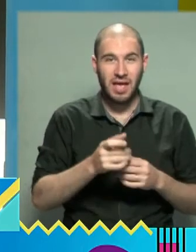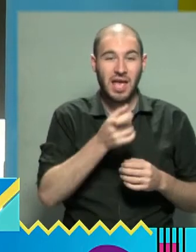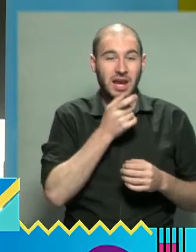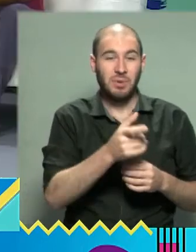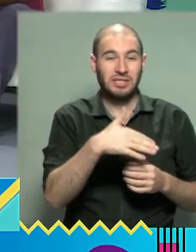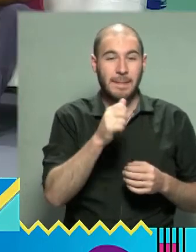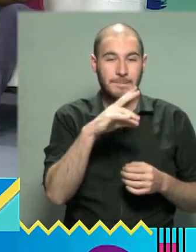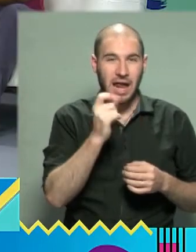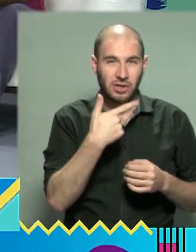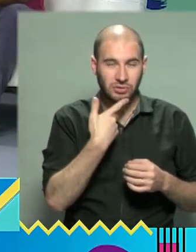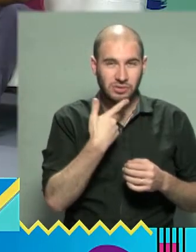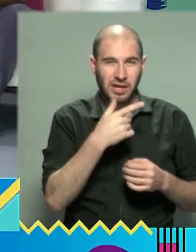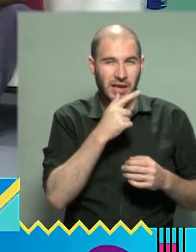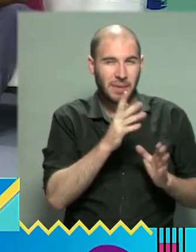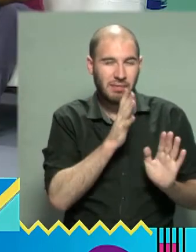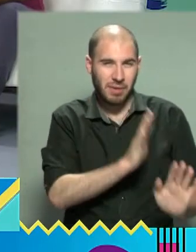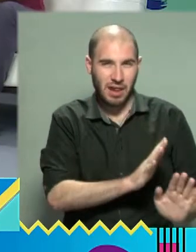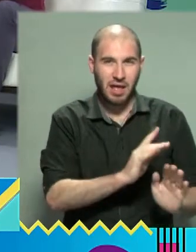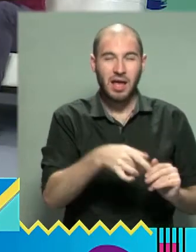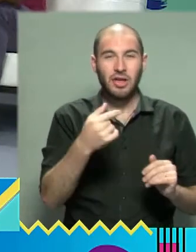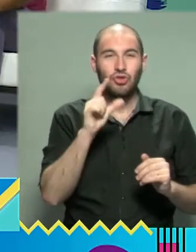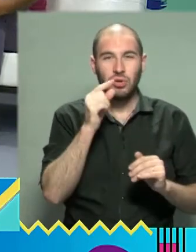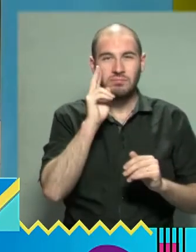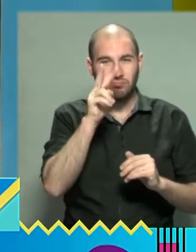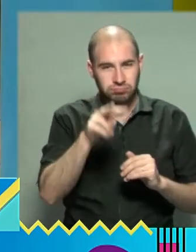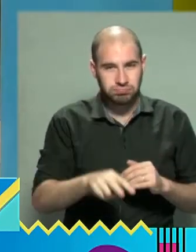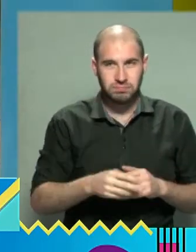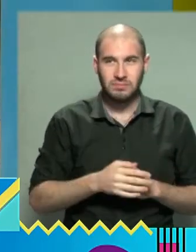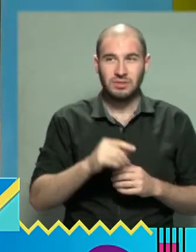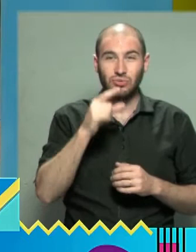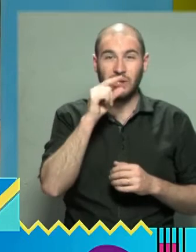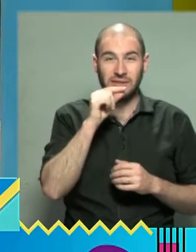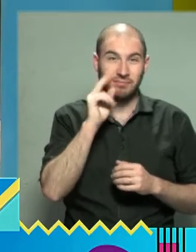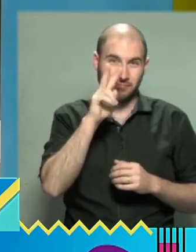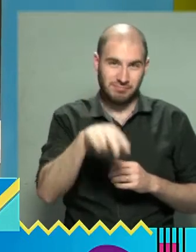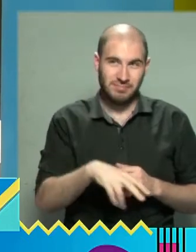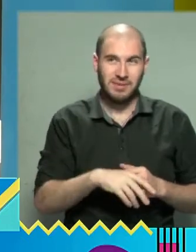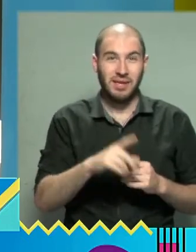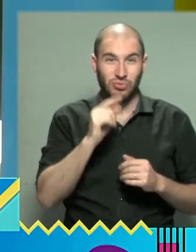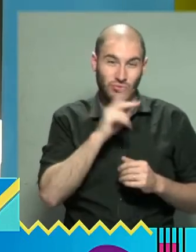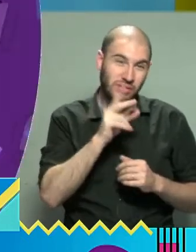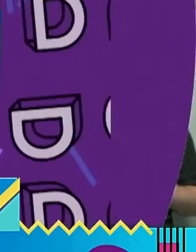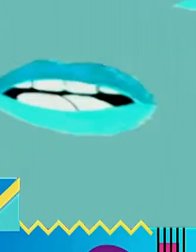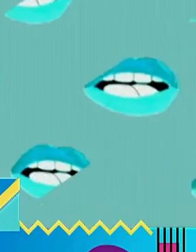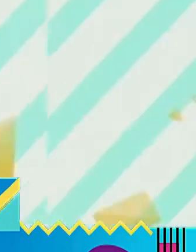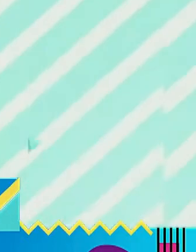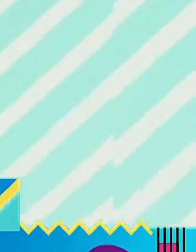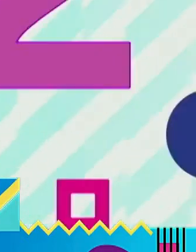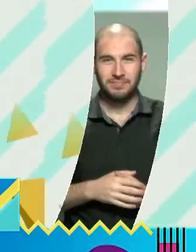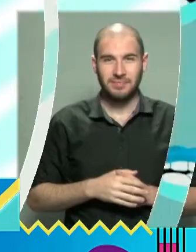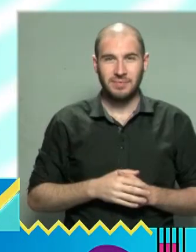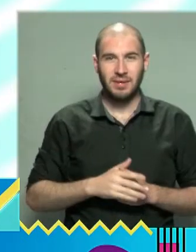de Marcos ahí un poco suspendida, vamos a ir a los tweets, en definitiva, a Twitter a ver tweets. Vamos a ver